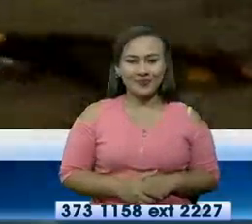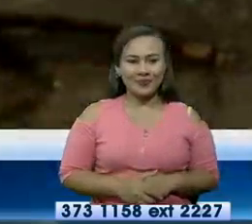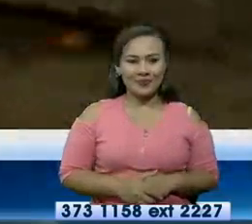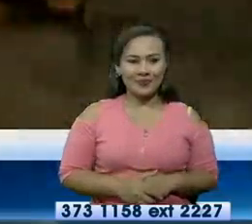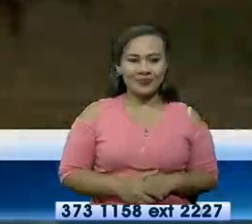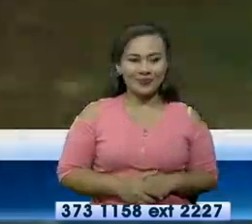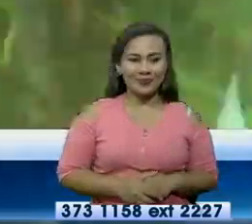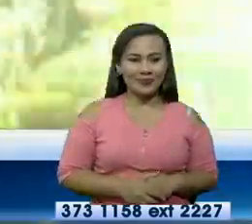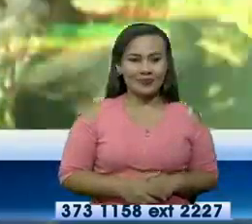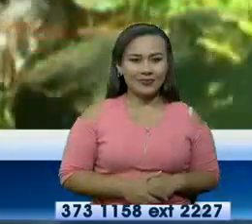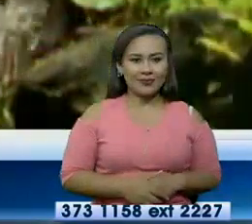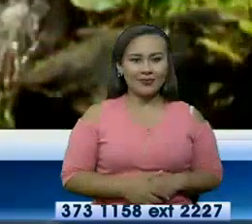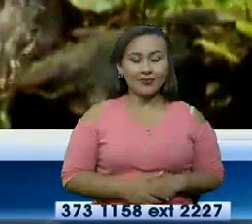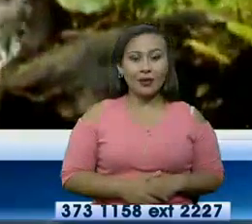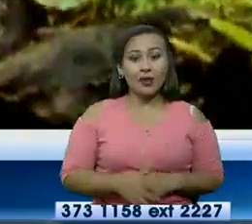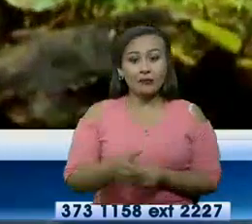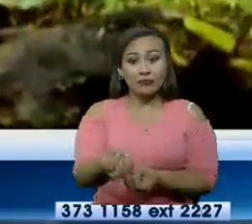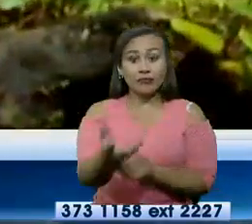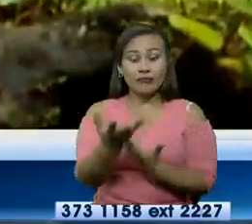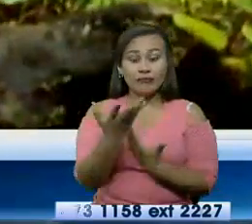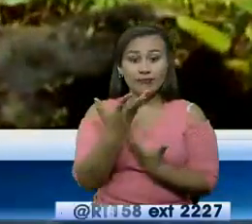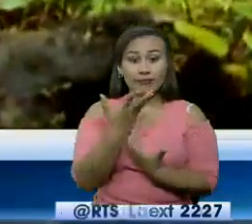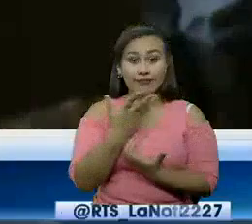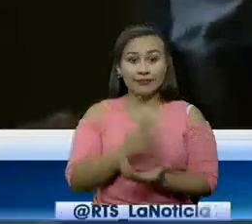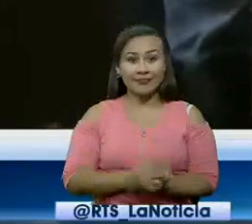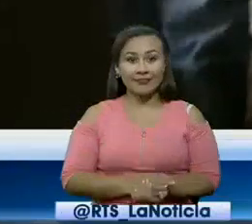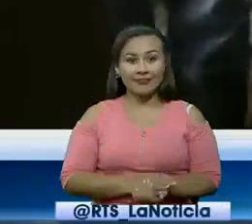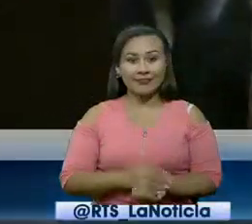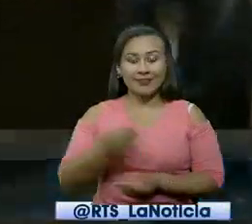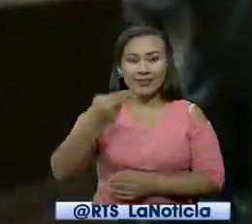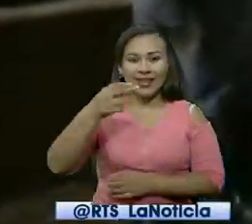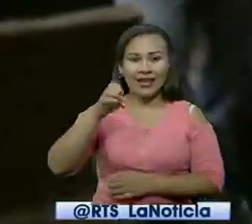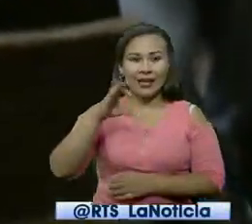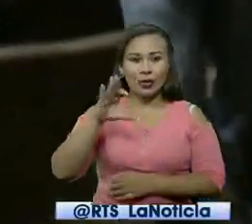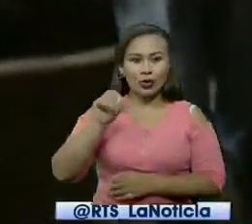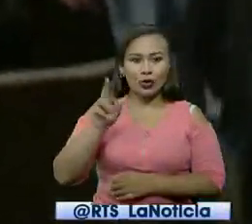Informó Héctor Romero.